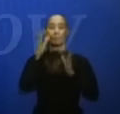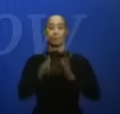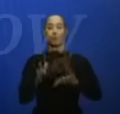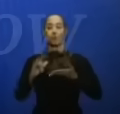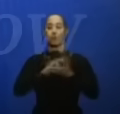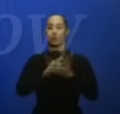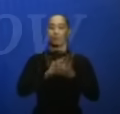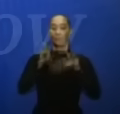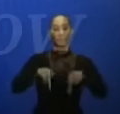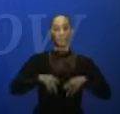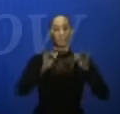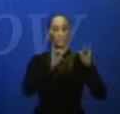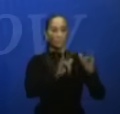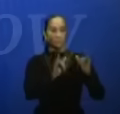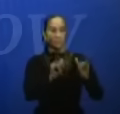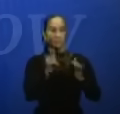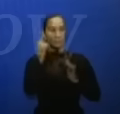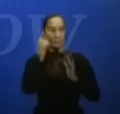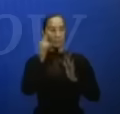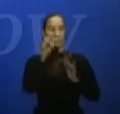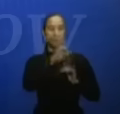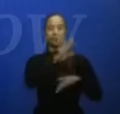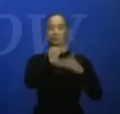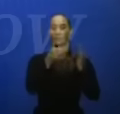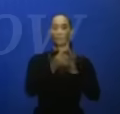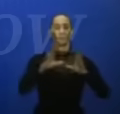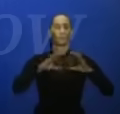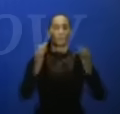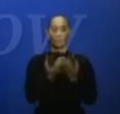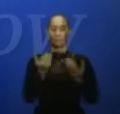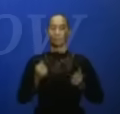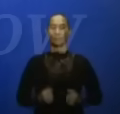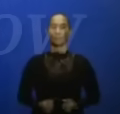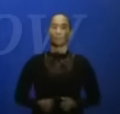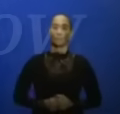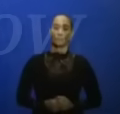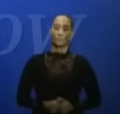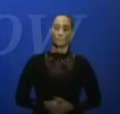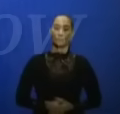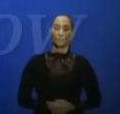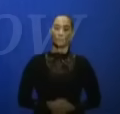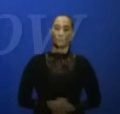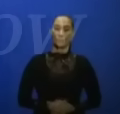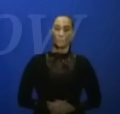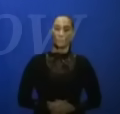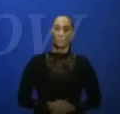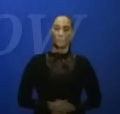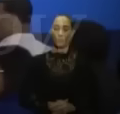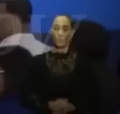dominicanos en Nueva York, pensamos que solo es en Nueva York, pero es en todo el país, en todo el mundo.